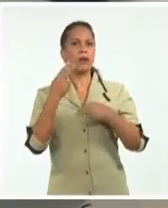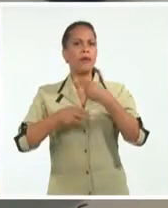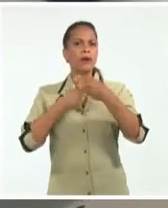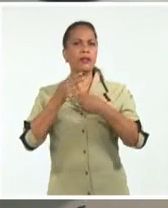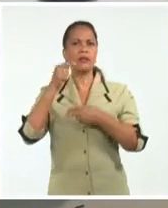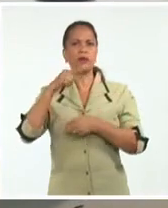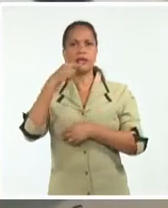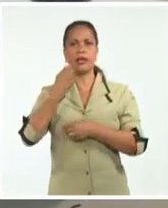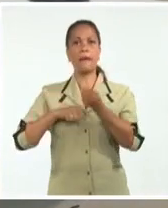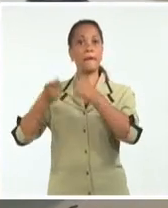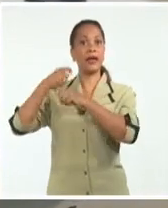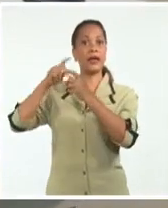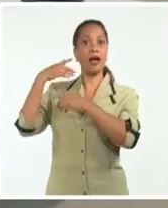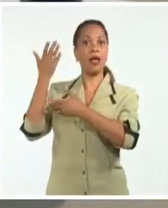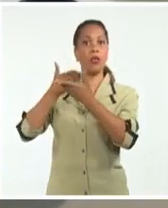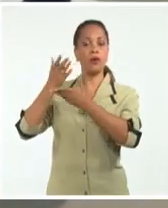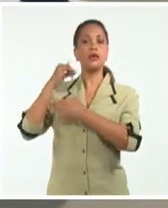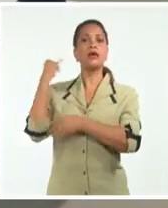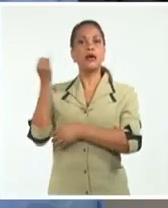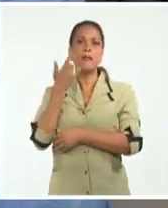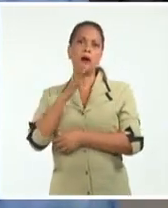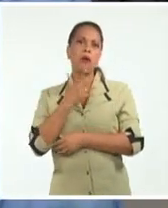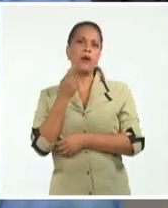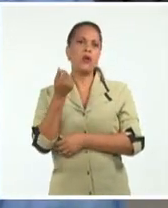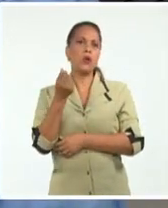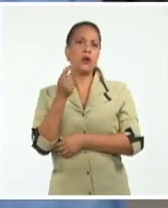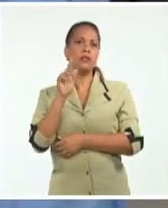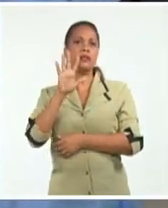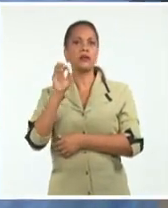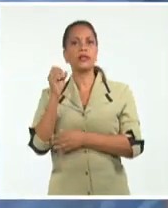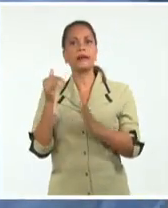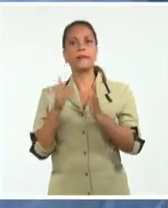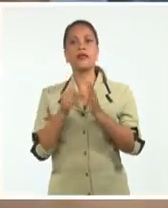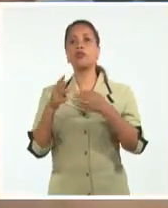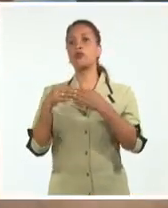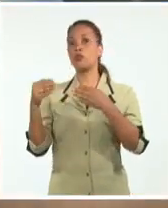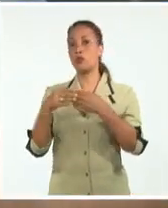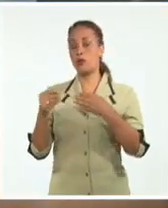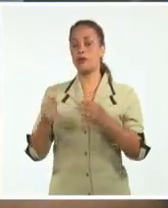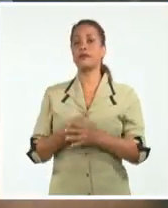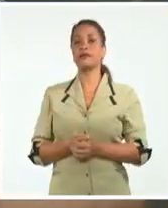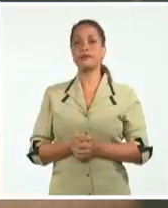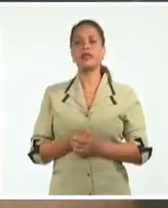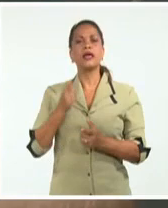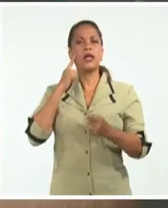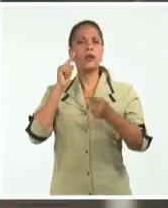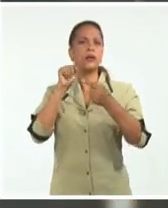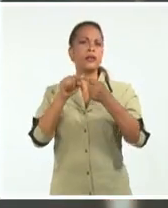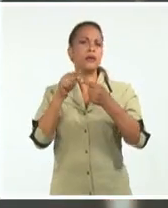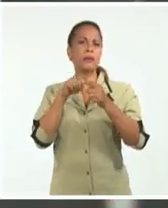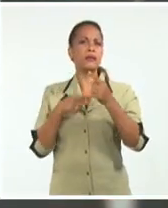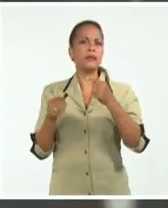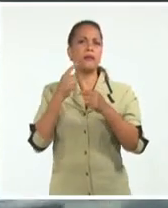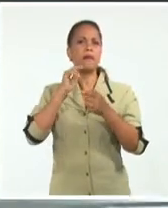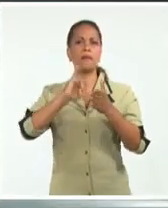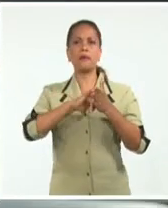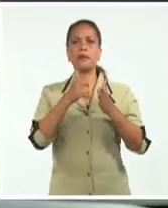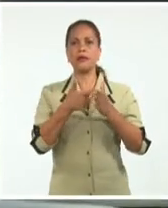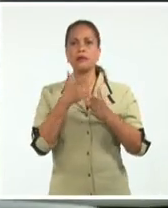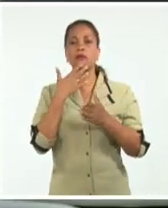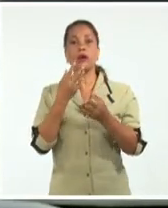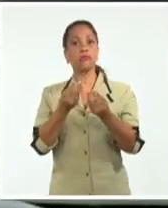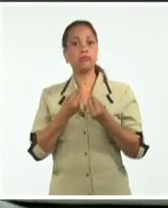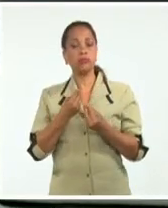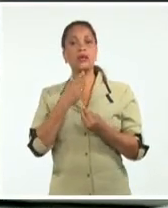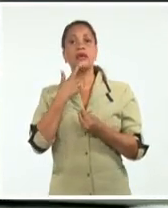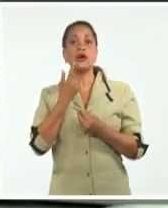está alrededor de los $50,000. Dar mayor soberanía tecnológica al país es el objetivo principal de este proyecto, que además dotará de